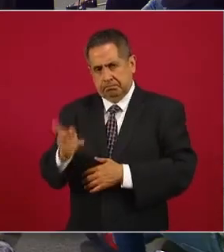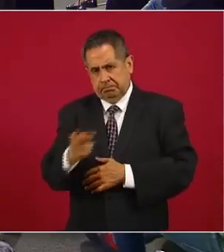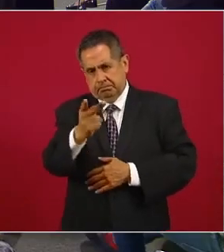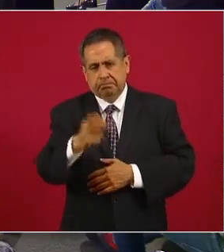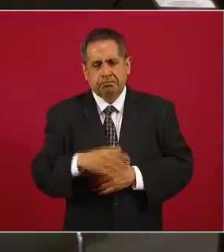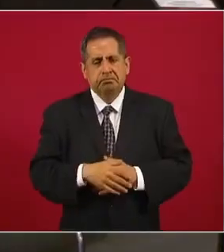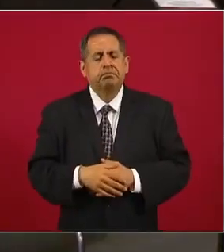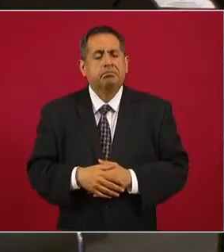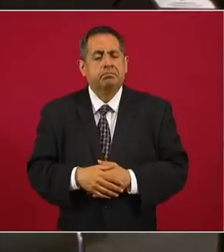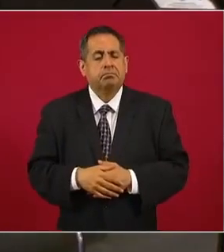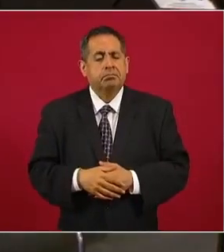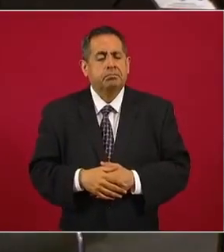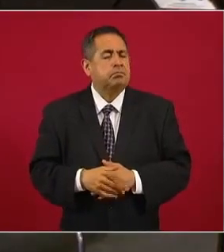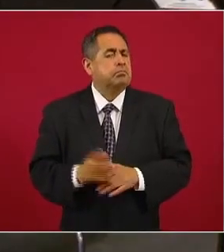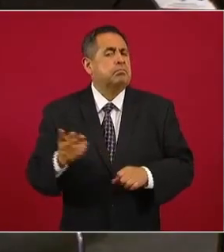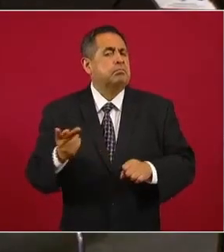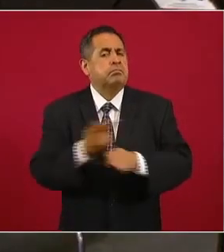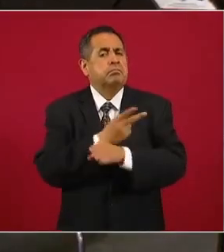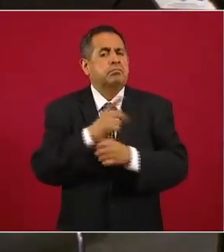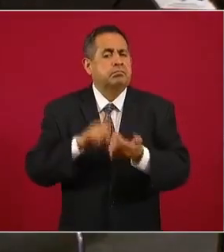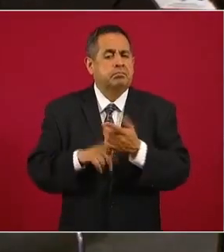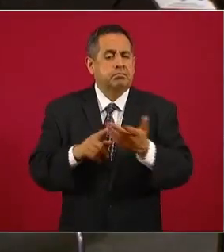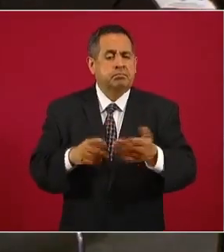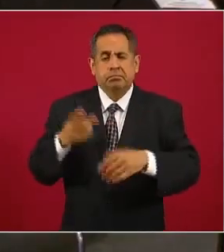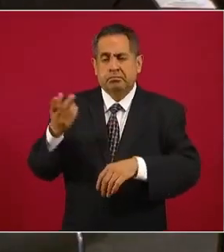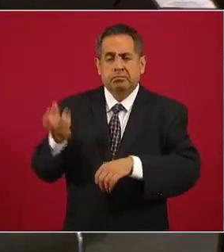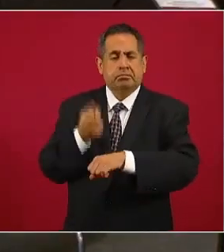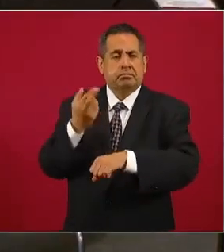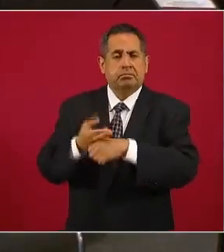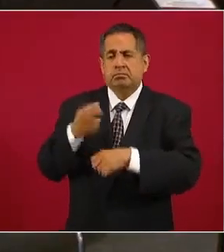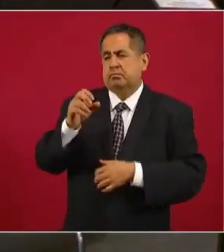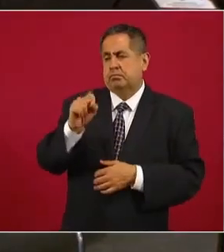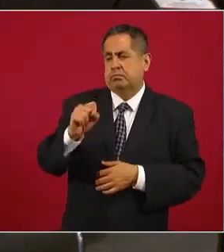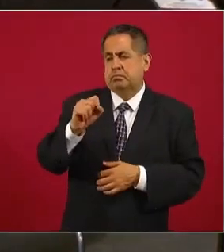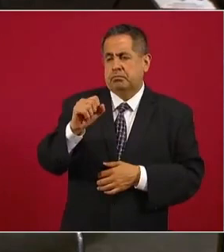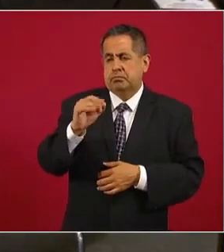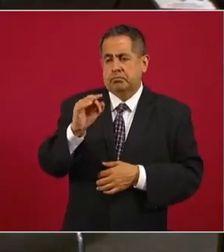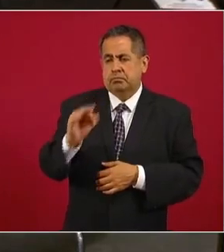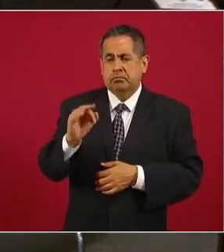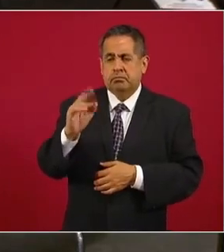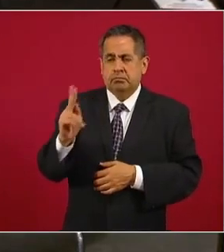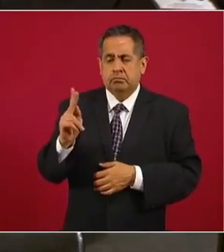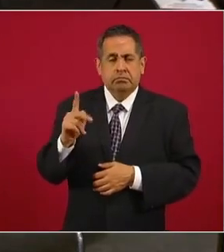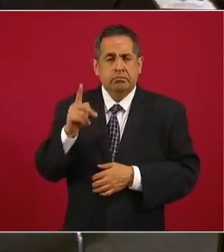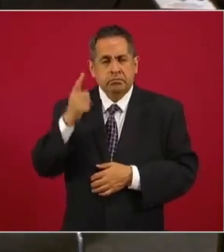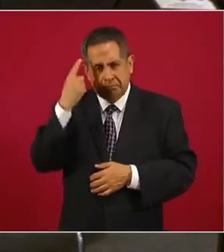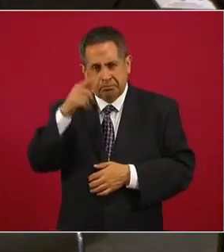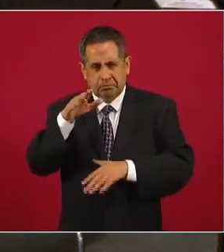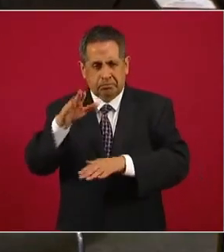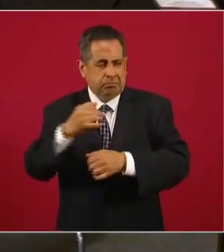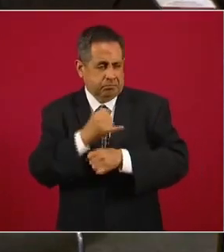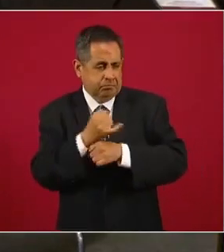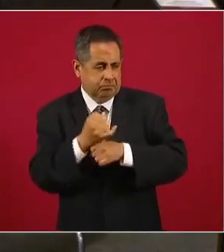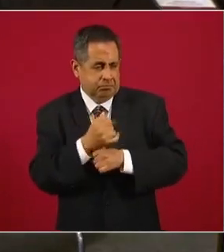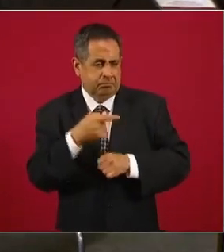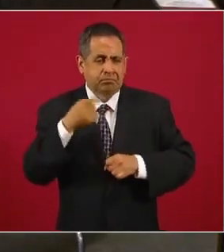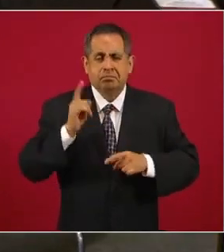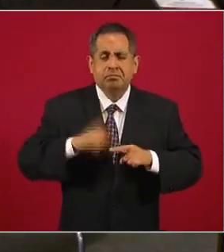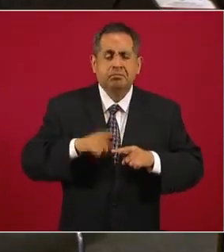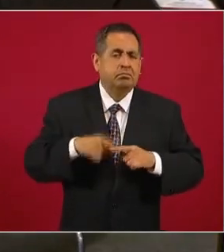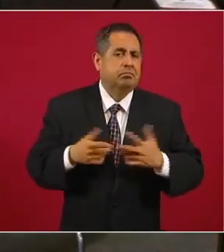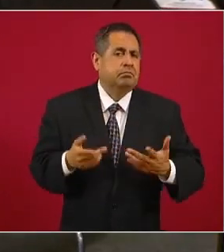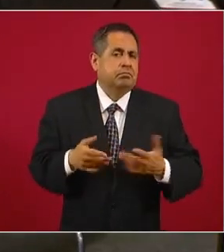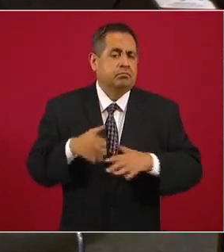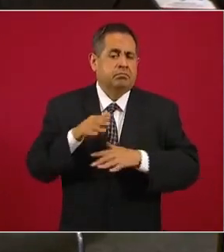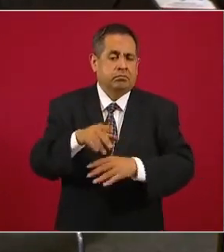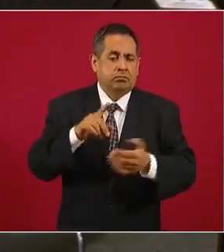o qué se decidió por parte de la Secretaría de la Función Pública en torno a esta investigación que hizo en